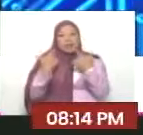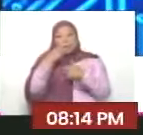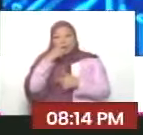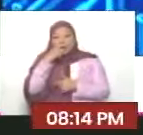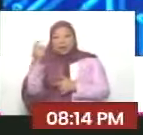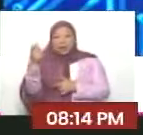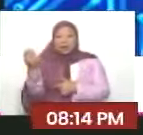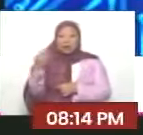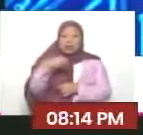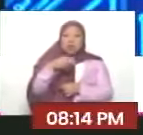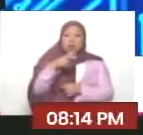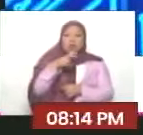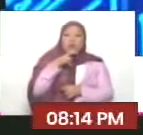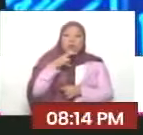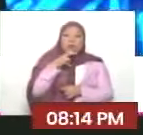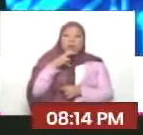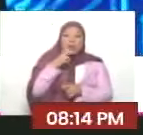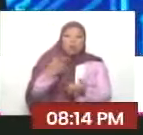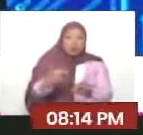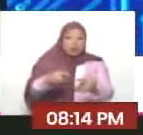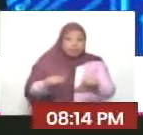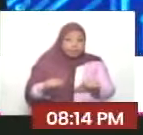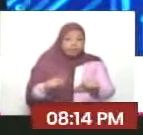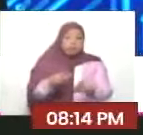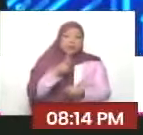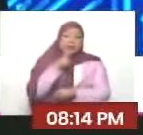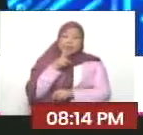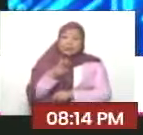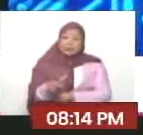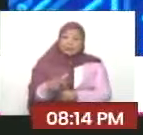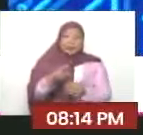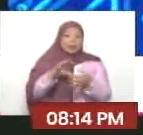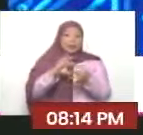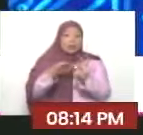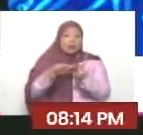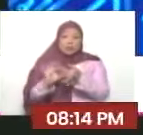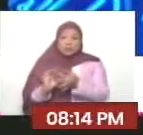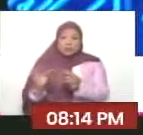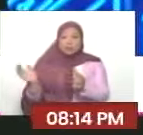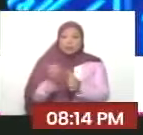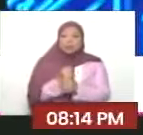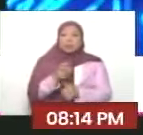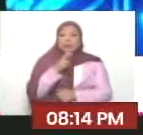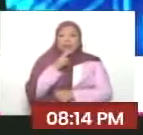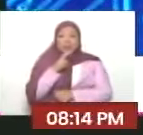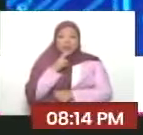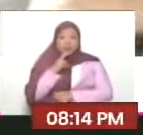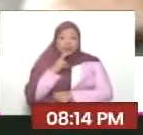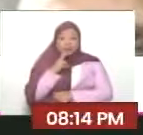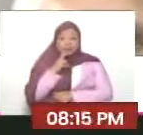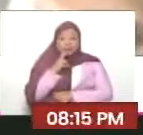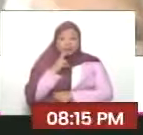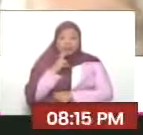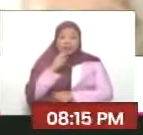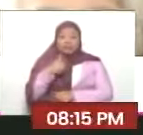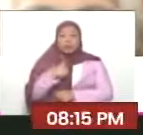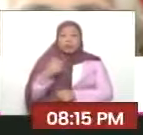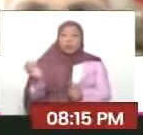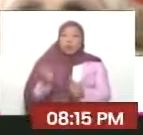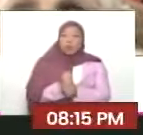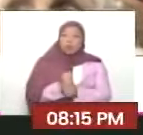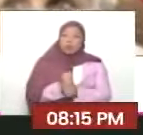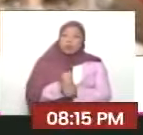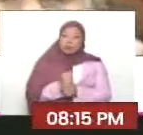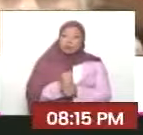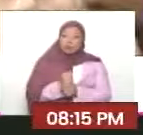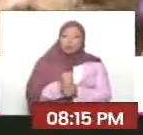Nicolás Maduro. Y con bloqueos, y con sanciones, y limitándonos él en las cosas nacionales. El camino. Así es. Para yo cosechar